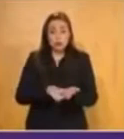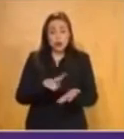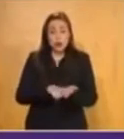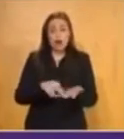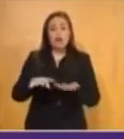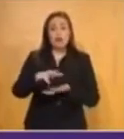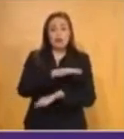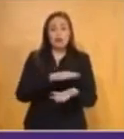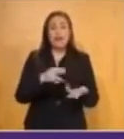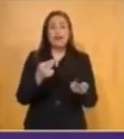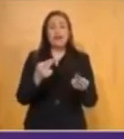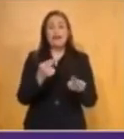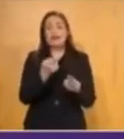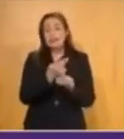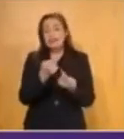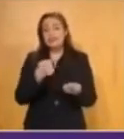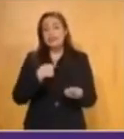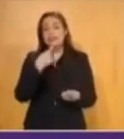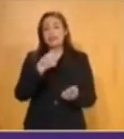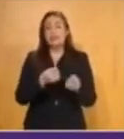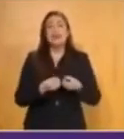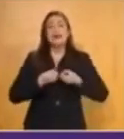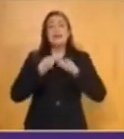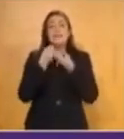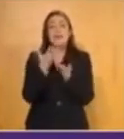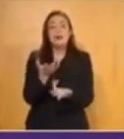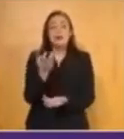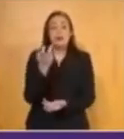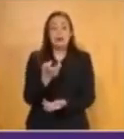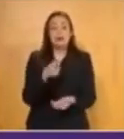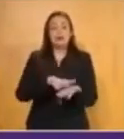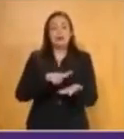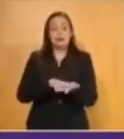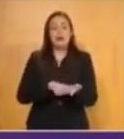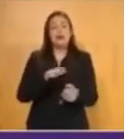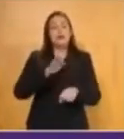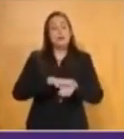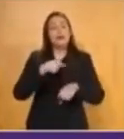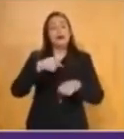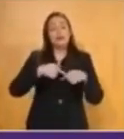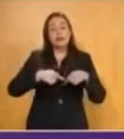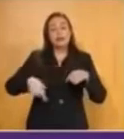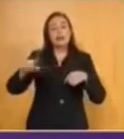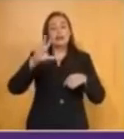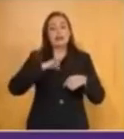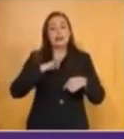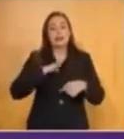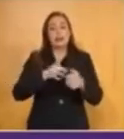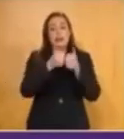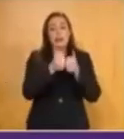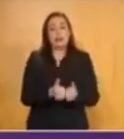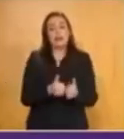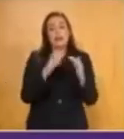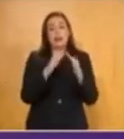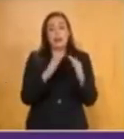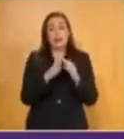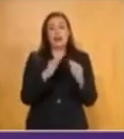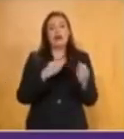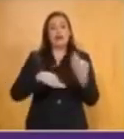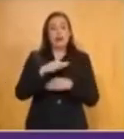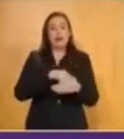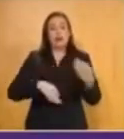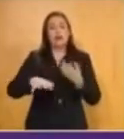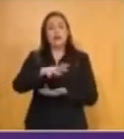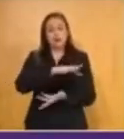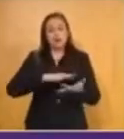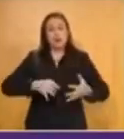mostrar empatía, a mostrar respeto, sobre todo en este tiempo que estamos viviendo de contingencia. Somos una gran sociedad, vamos a salir adelante de